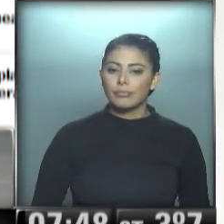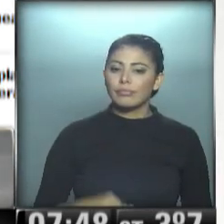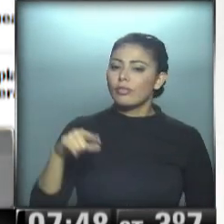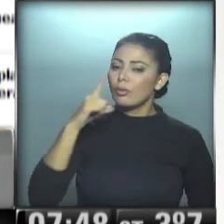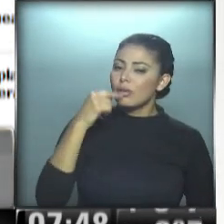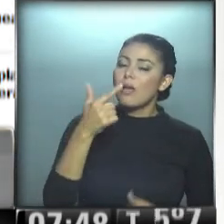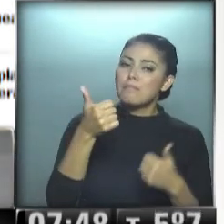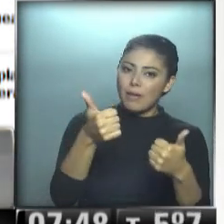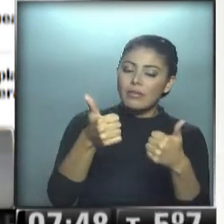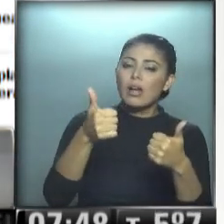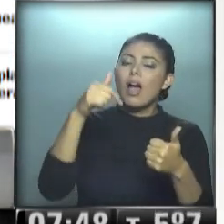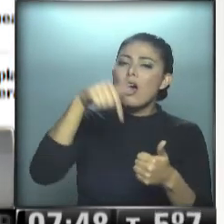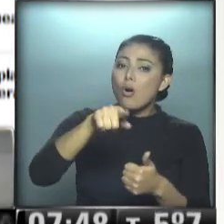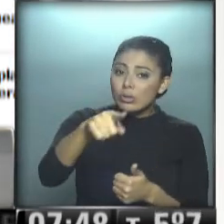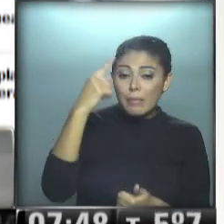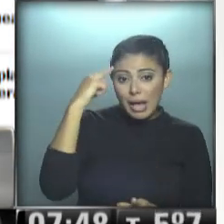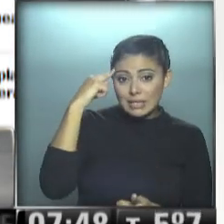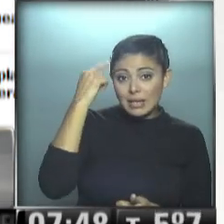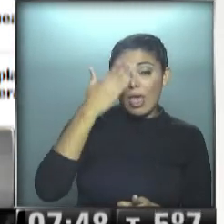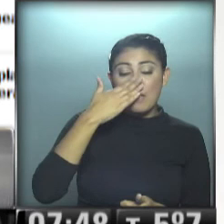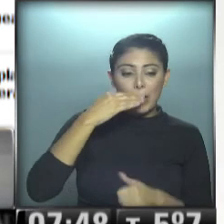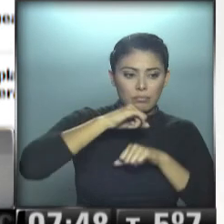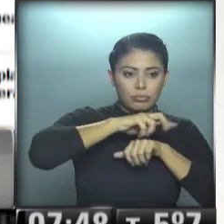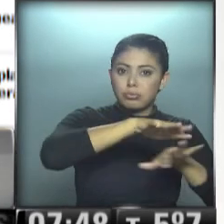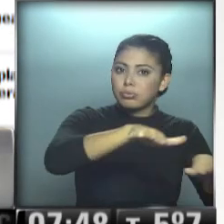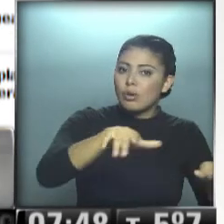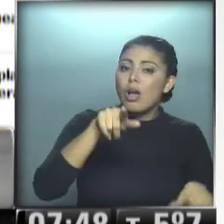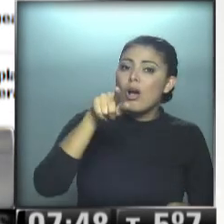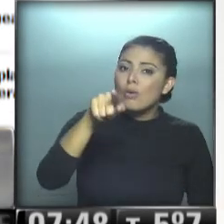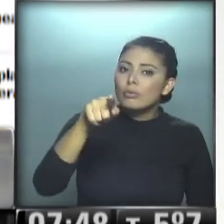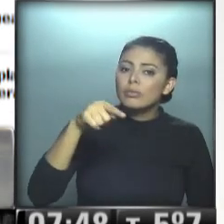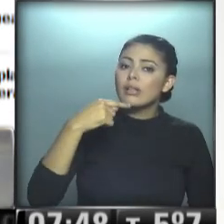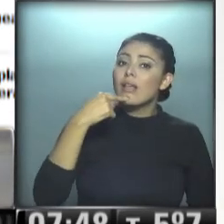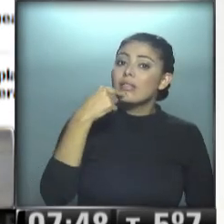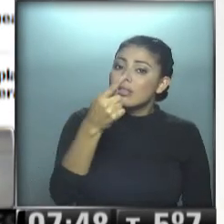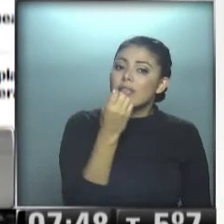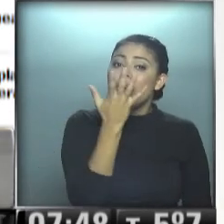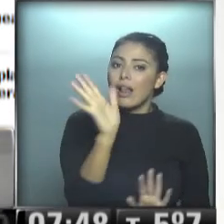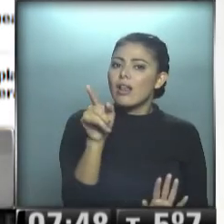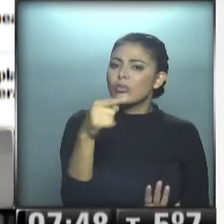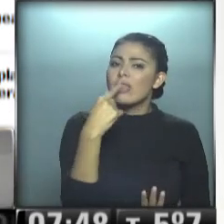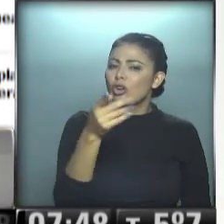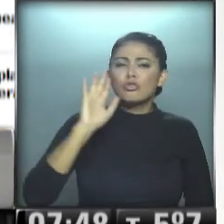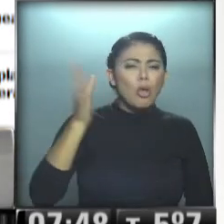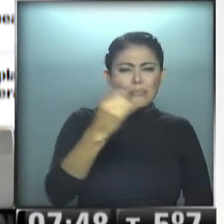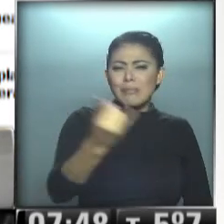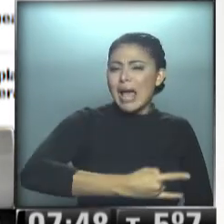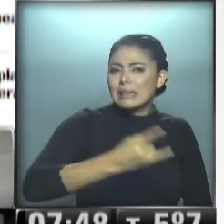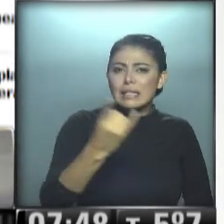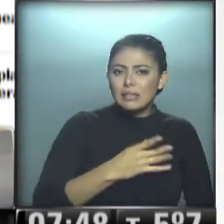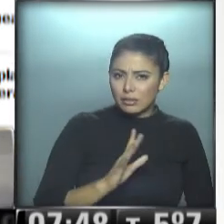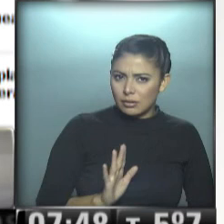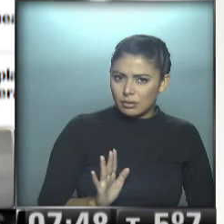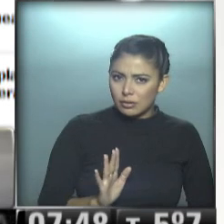Perfecto. Ahora, porque usted imagina que esto generó, porque la interpretación de su declaración era que era absolutamente falso todo.